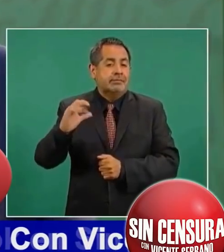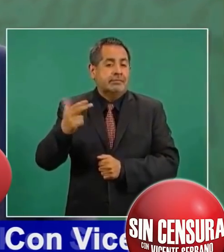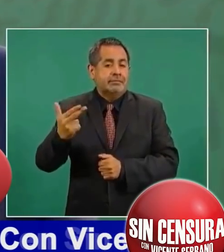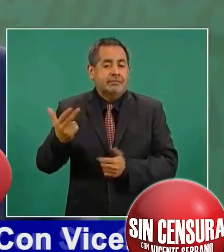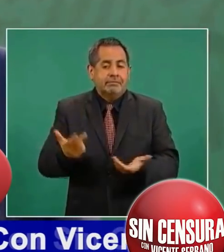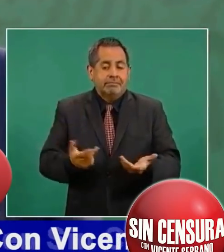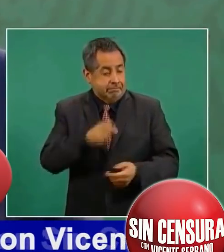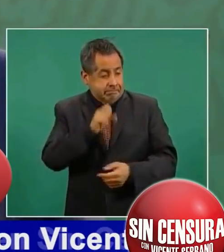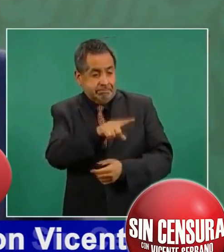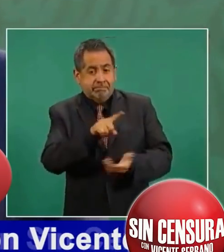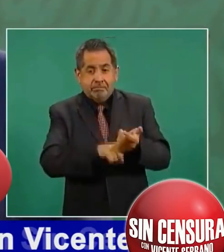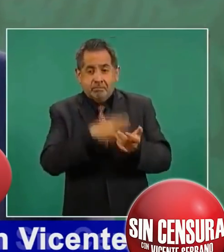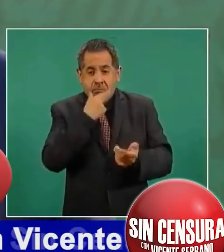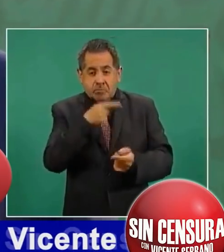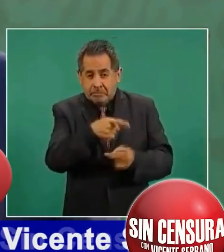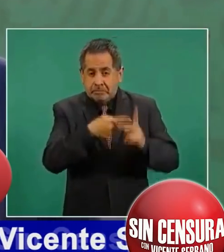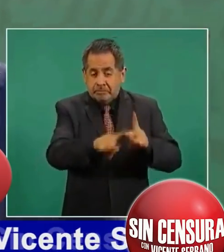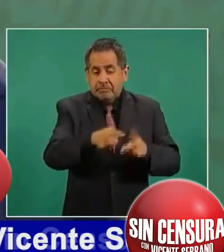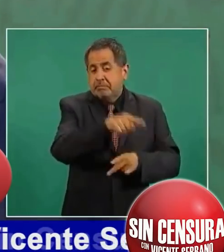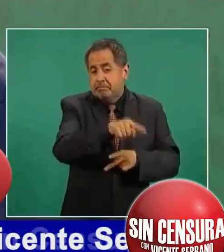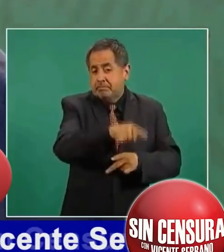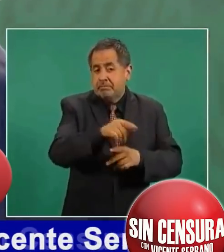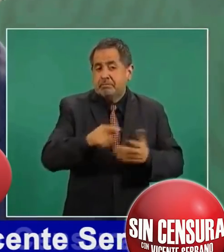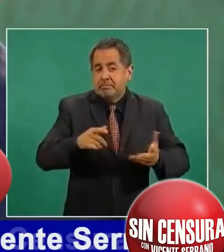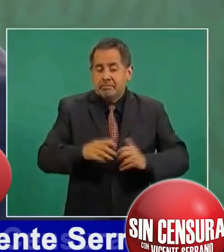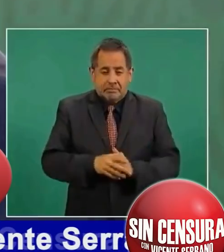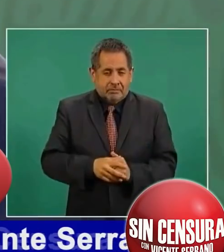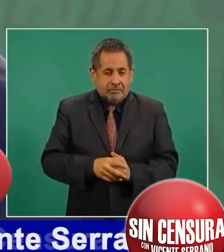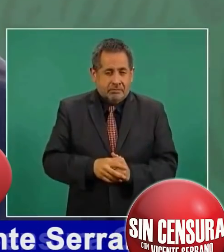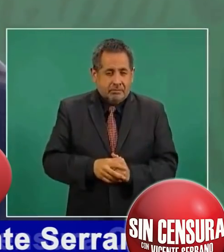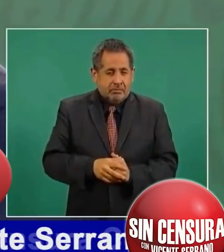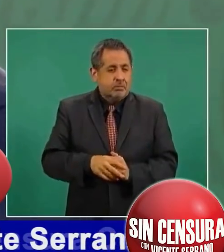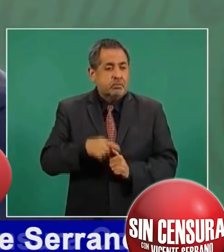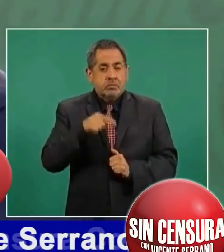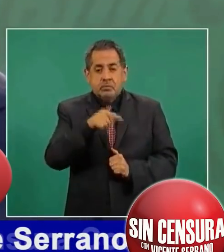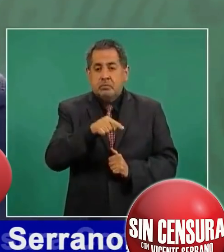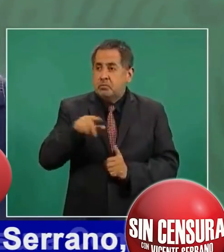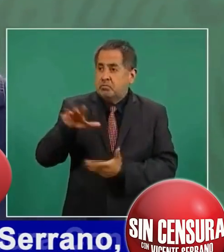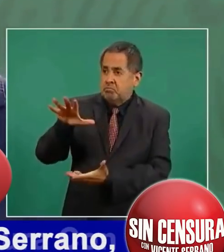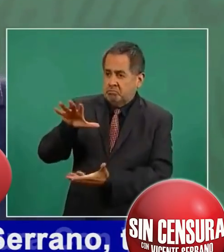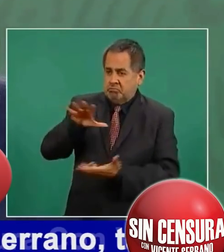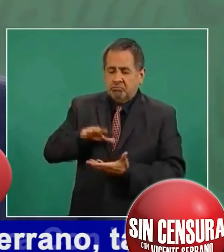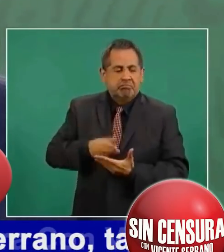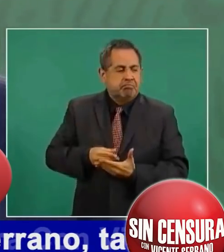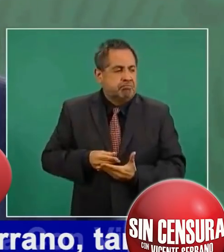Él empezó, como era el que repartía